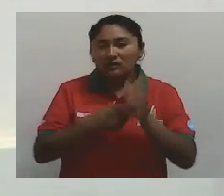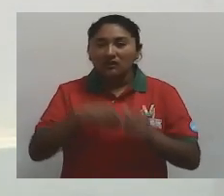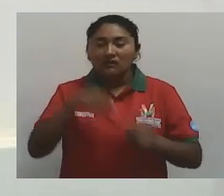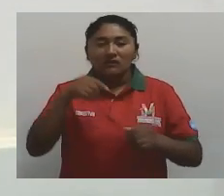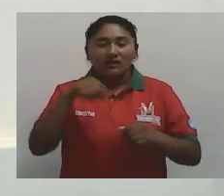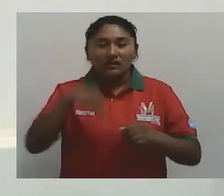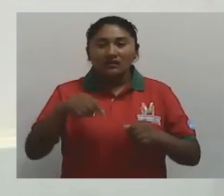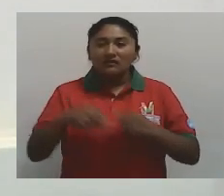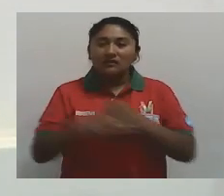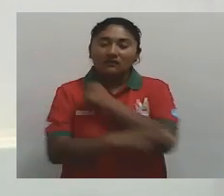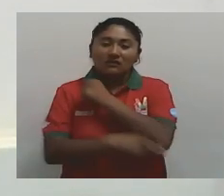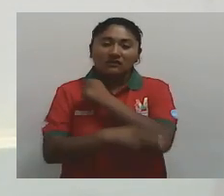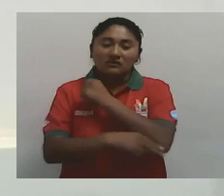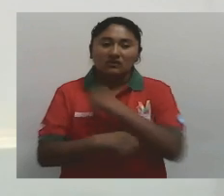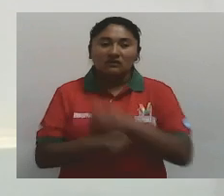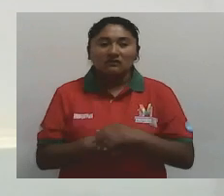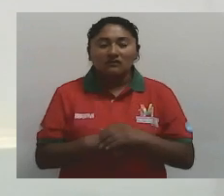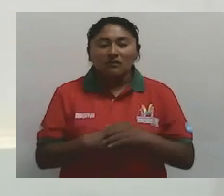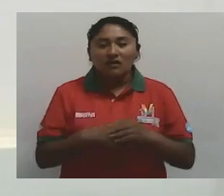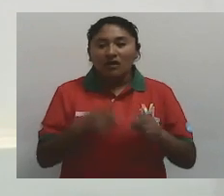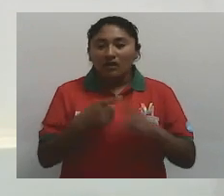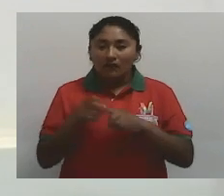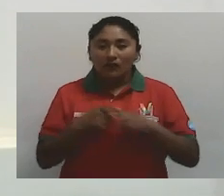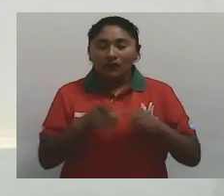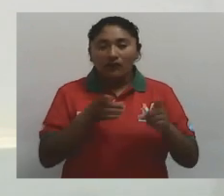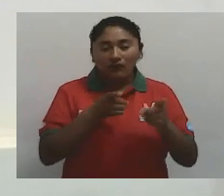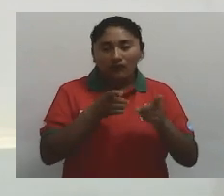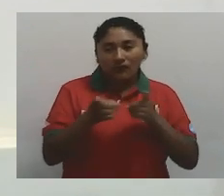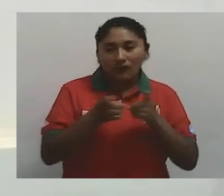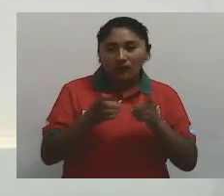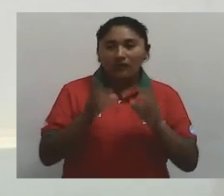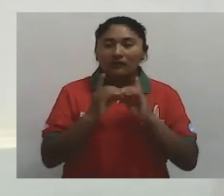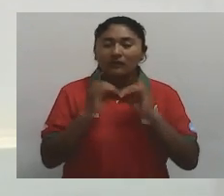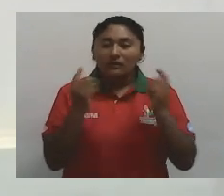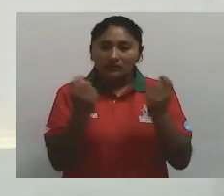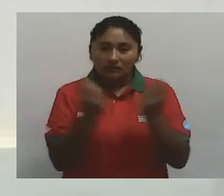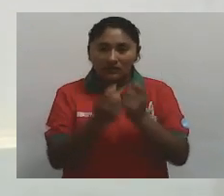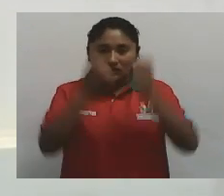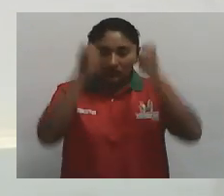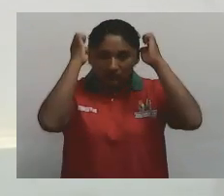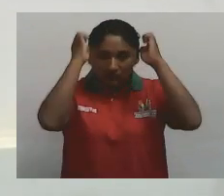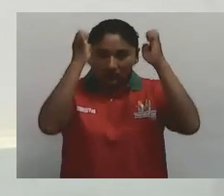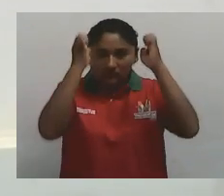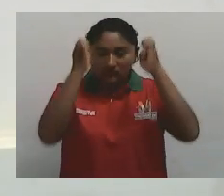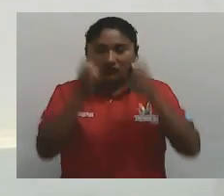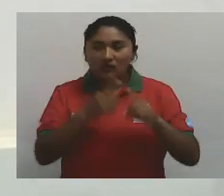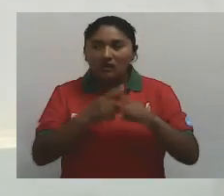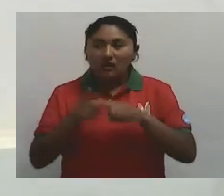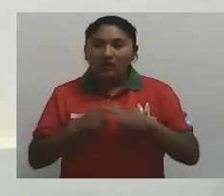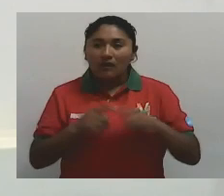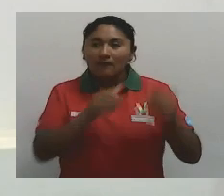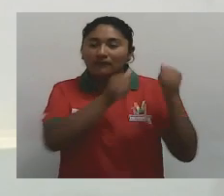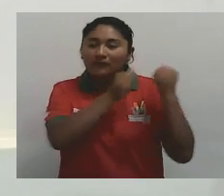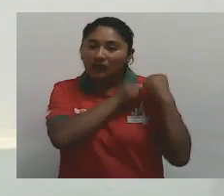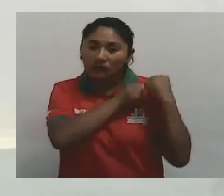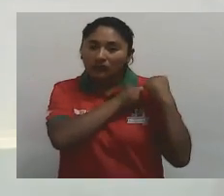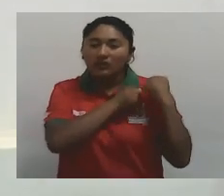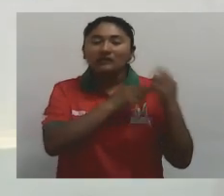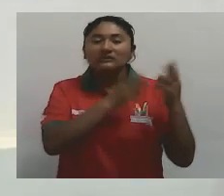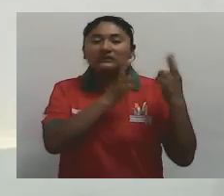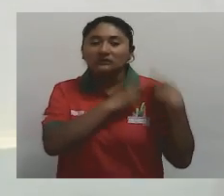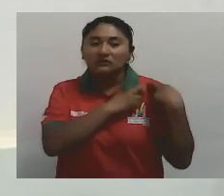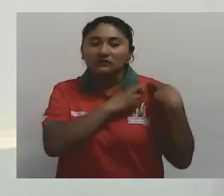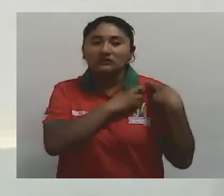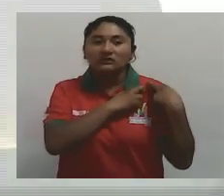los directores departamentales, a las diferentes autoridades quienes son responsables de las diferentes sedes a